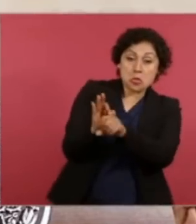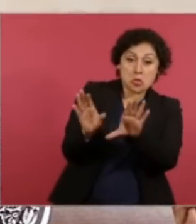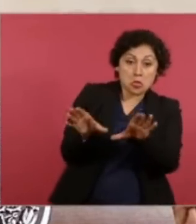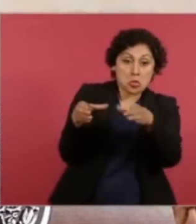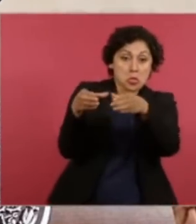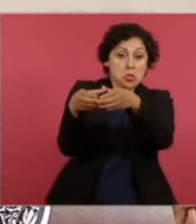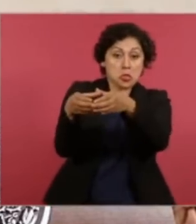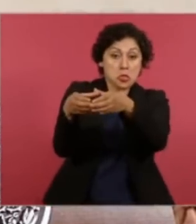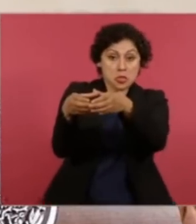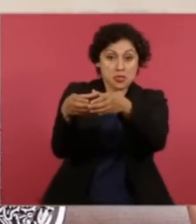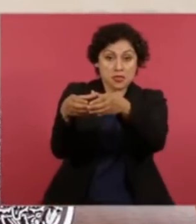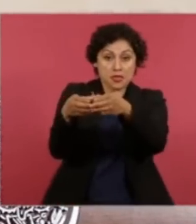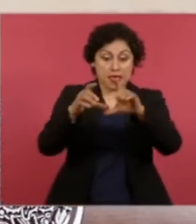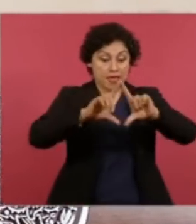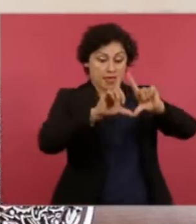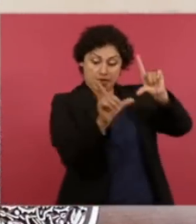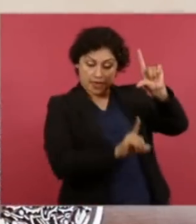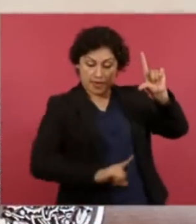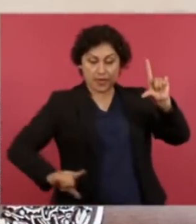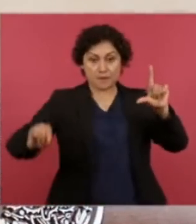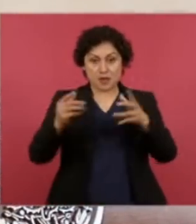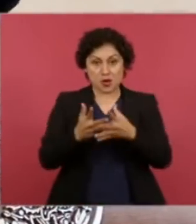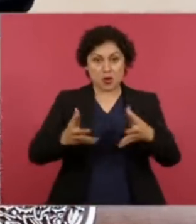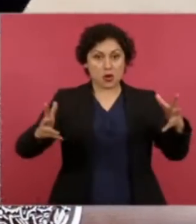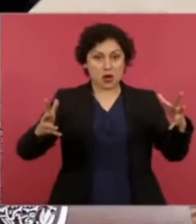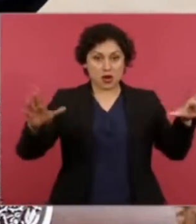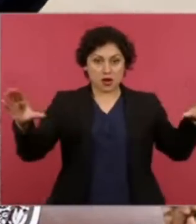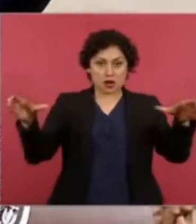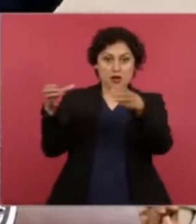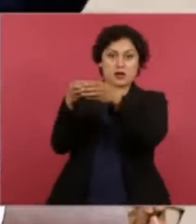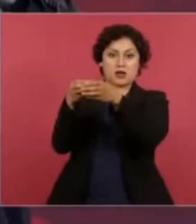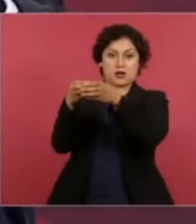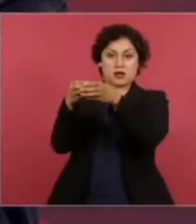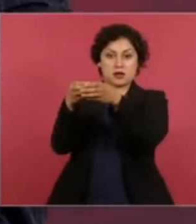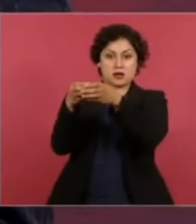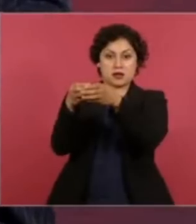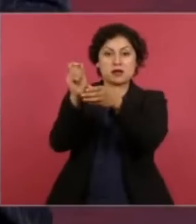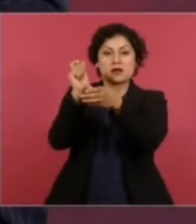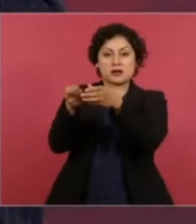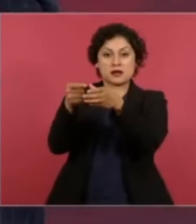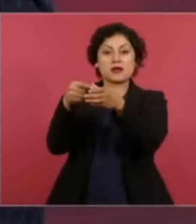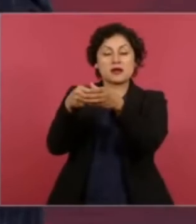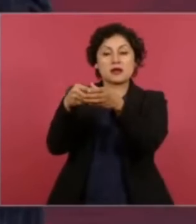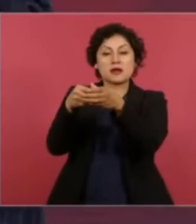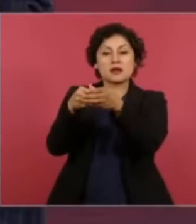de una minoría, México de una oligarquía,